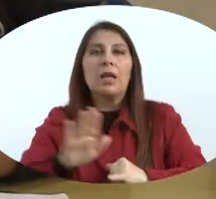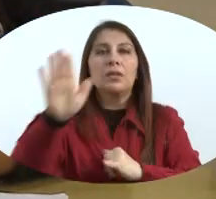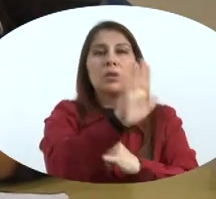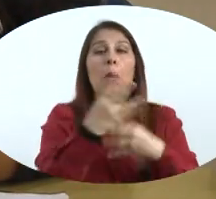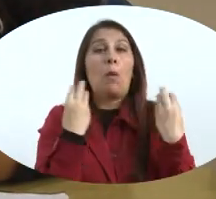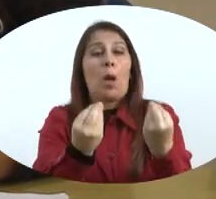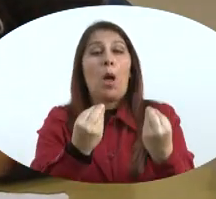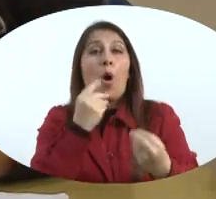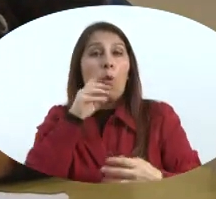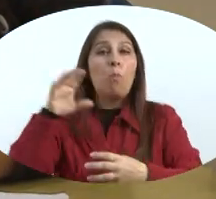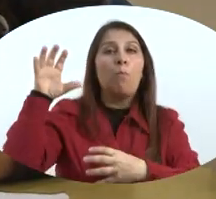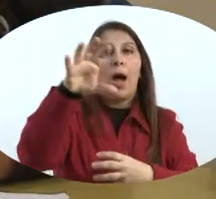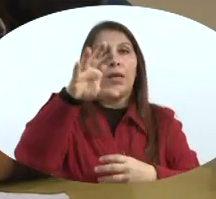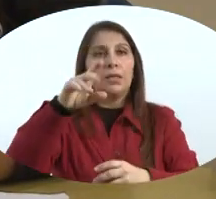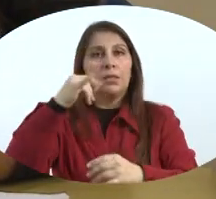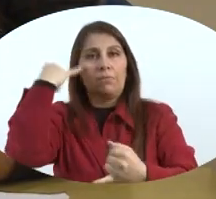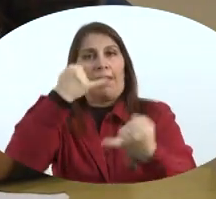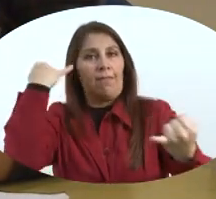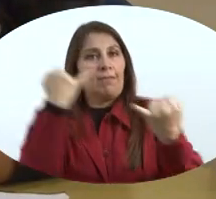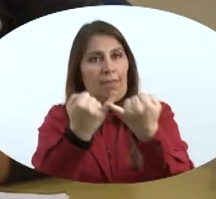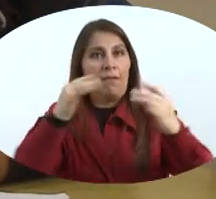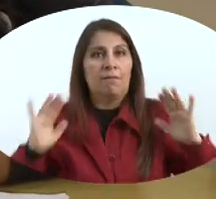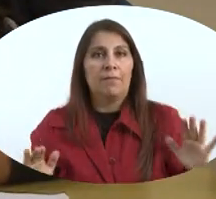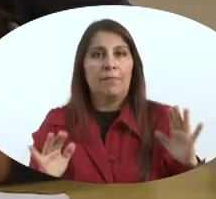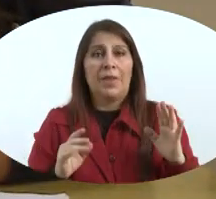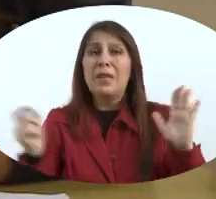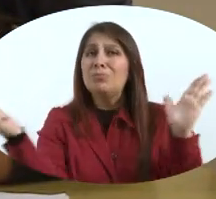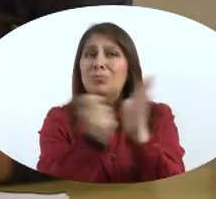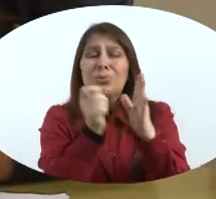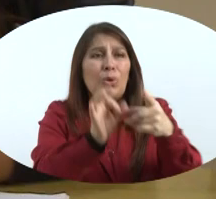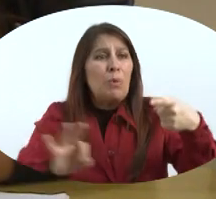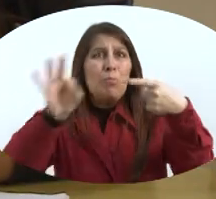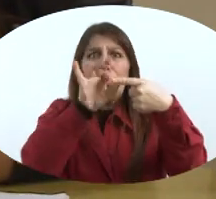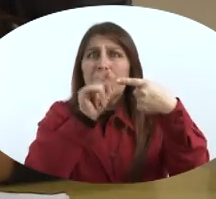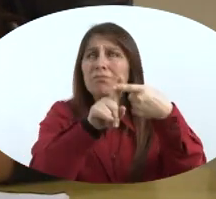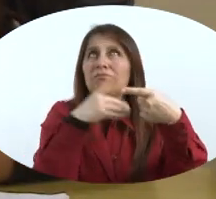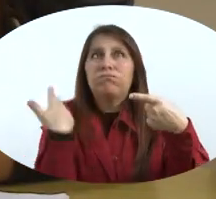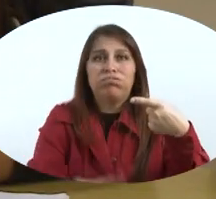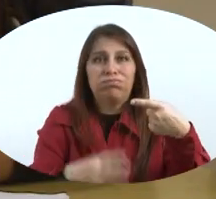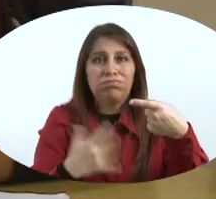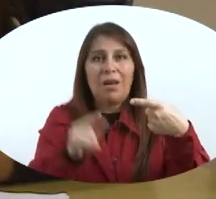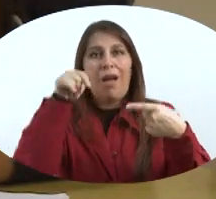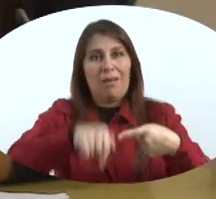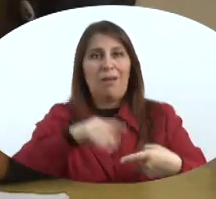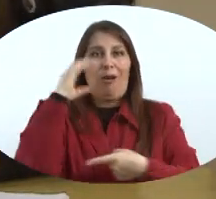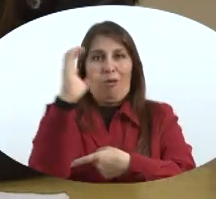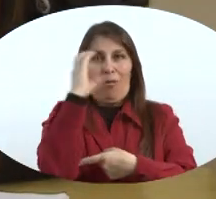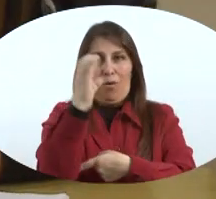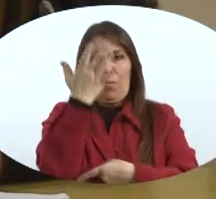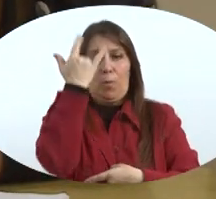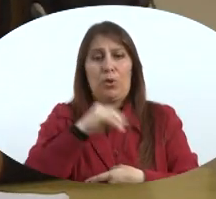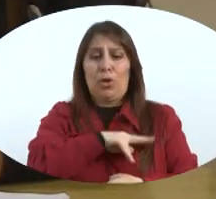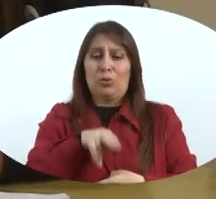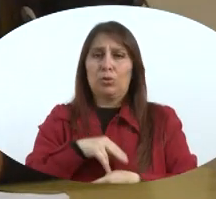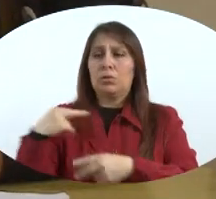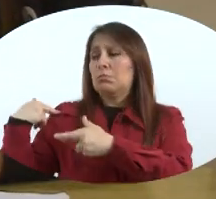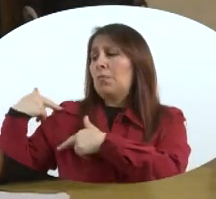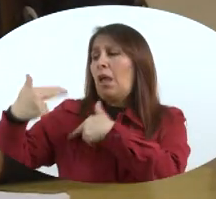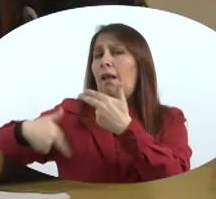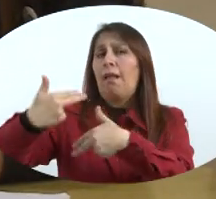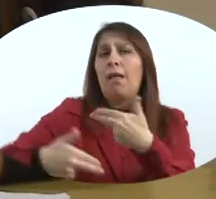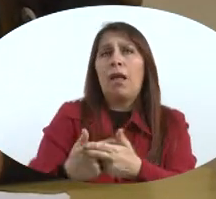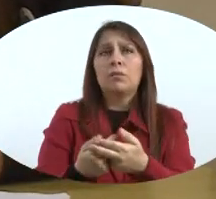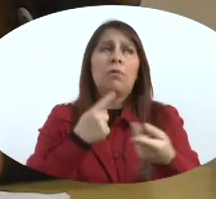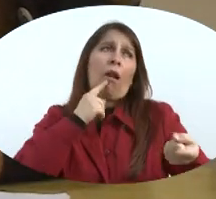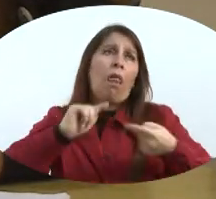soberanía ese es un debate que es muy importante en el país porque hoy nosotros estamos siendo herederos de una